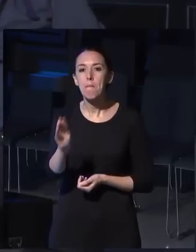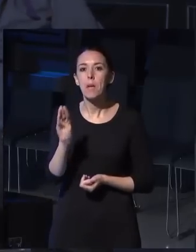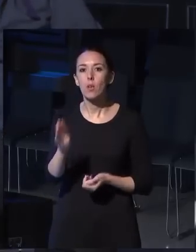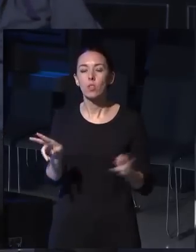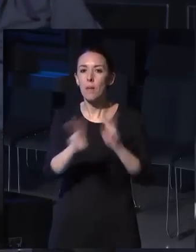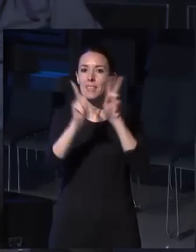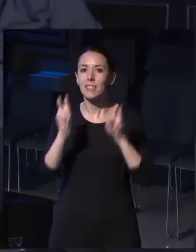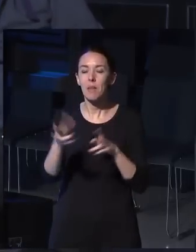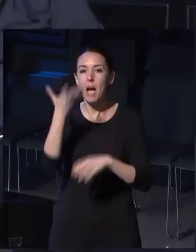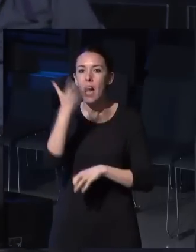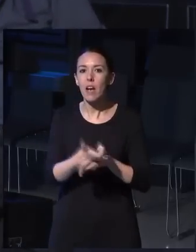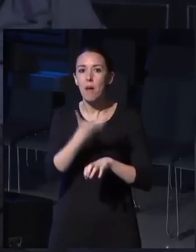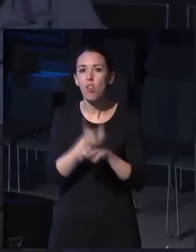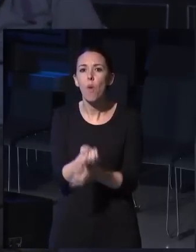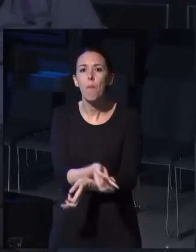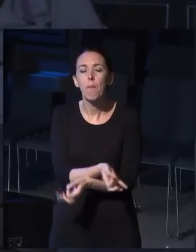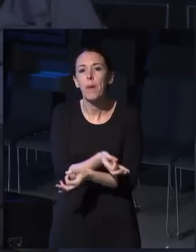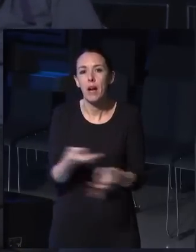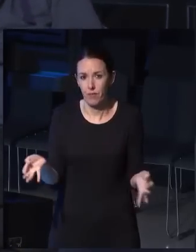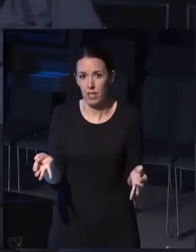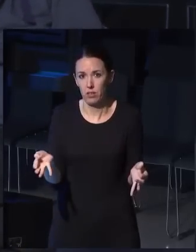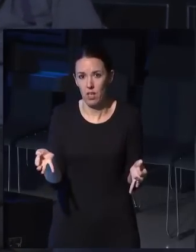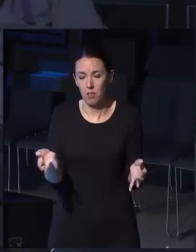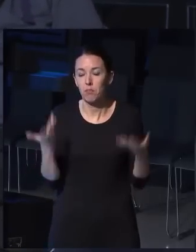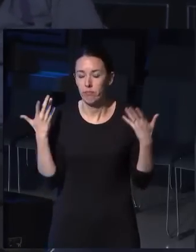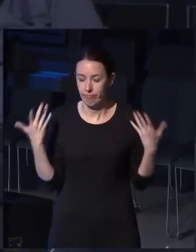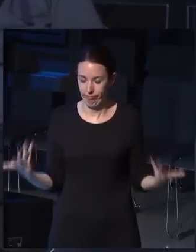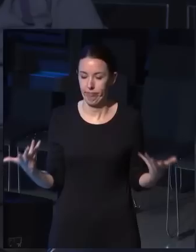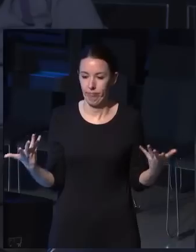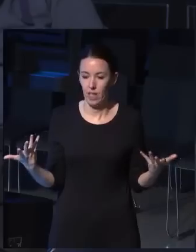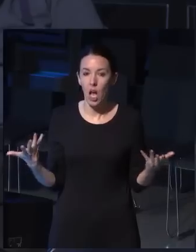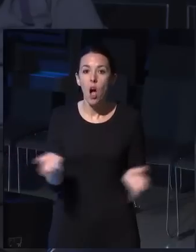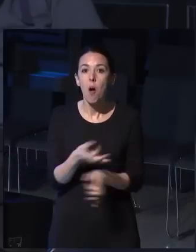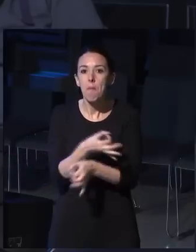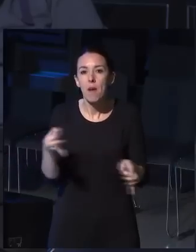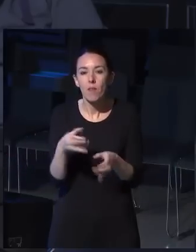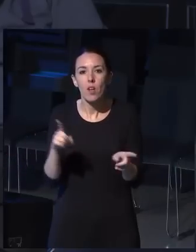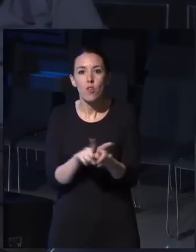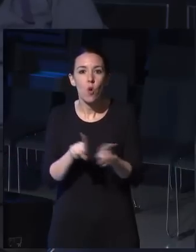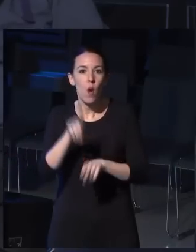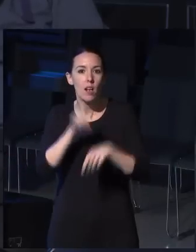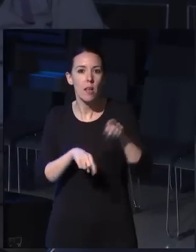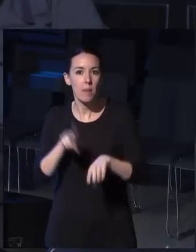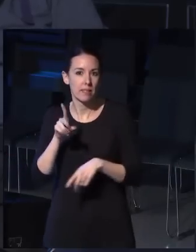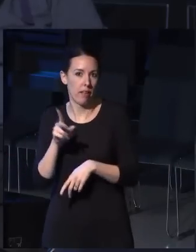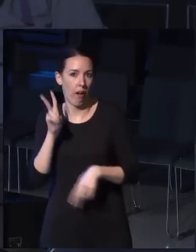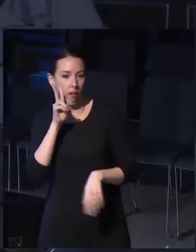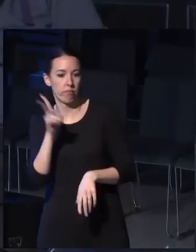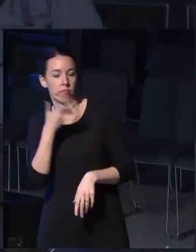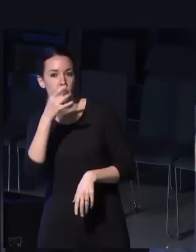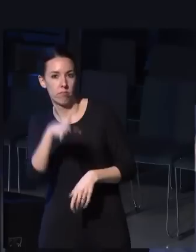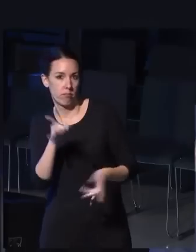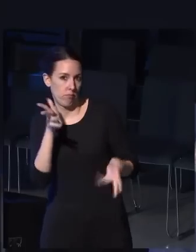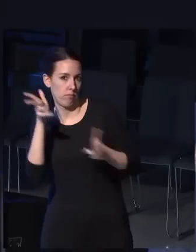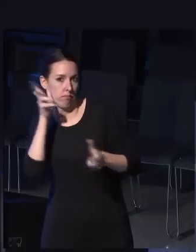por la grabación perfecta, Paco, pero claro, la perfección está, es como el morbo, está en los ojos del que mira, ¿no? Pues la perfección está en los